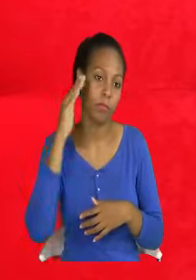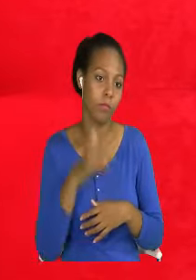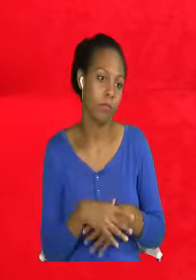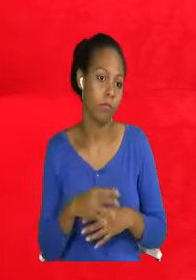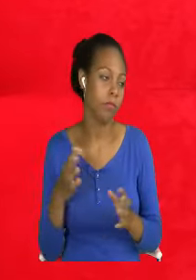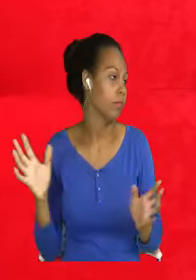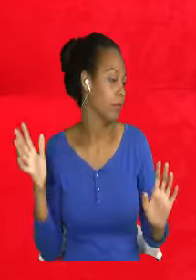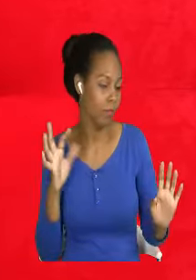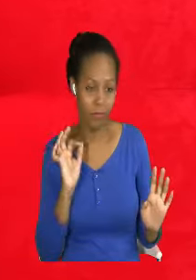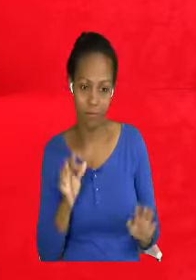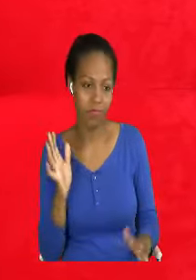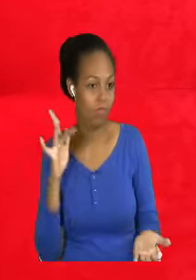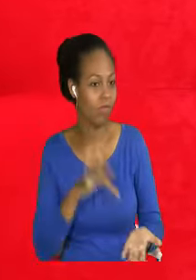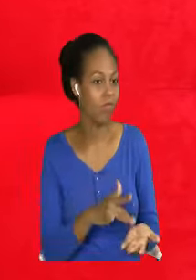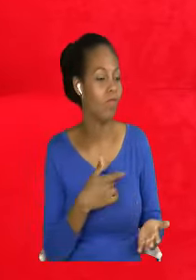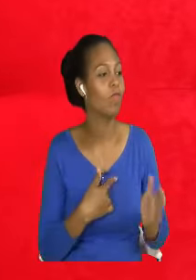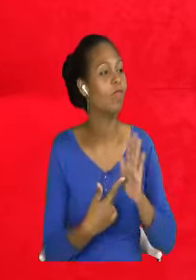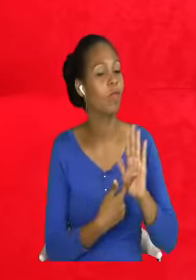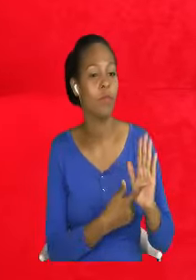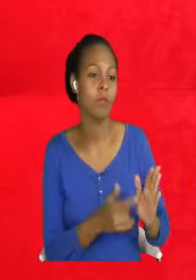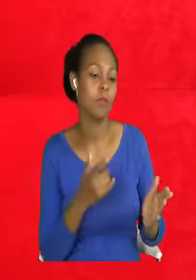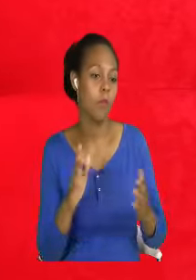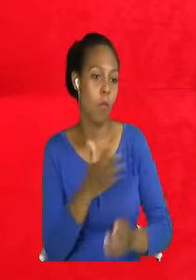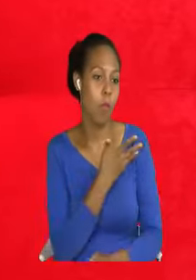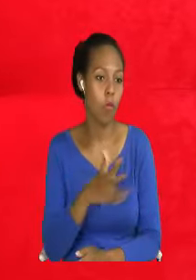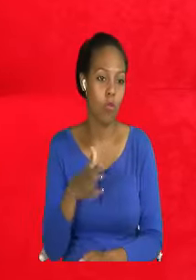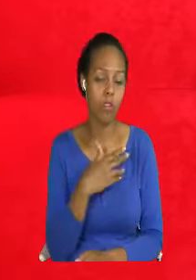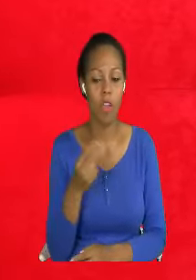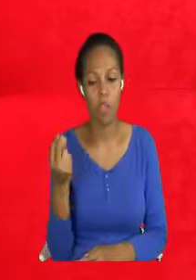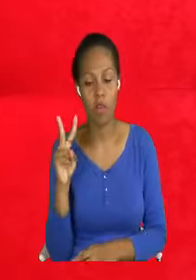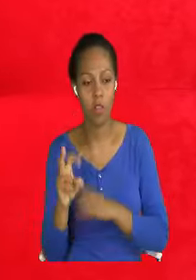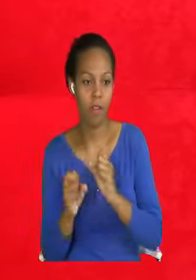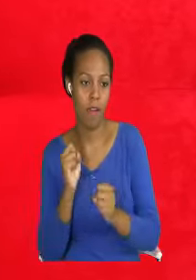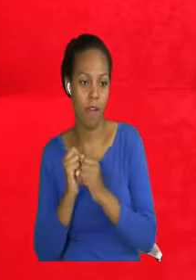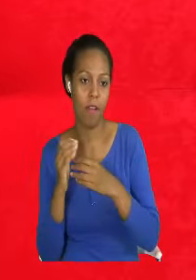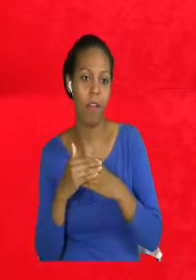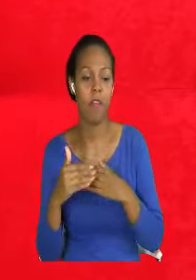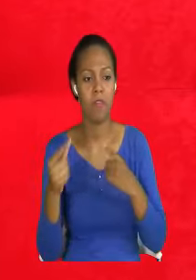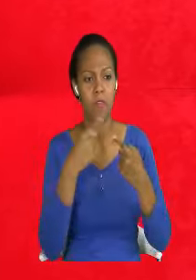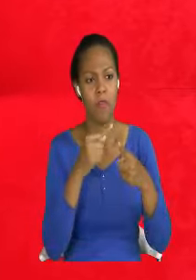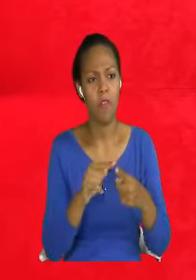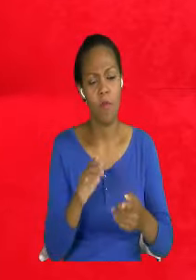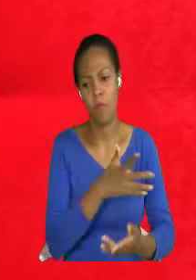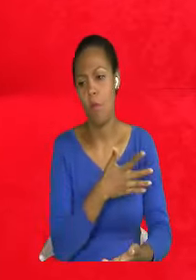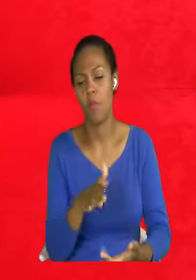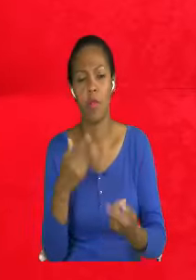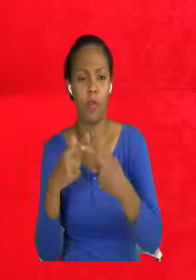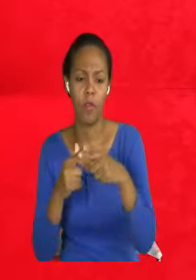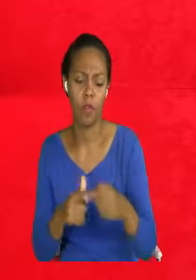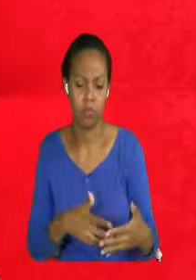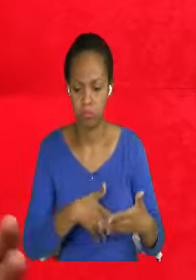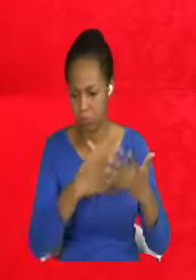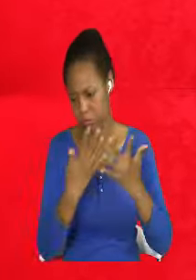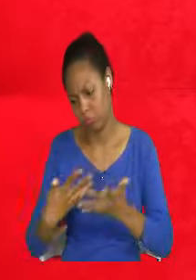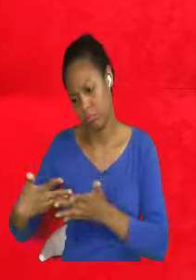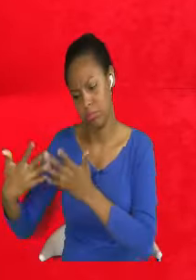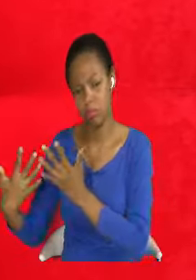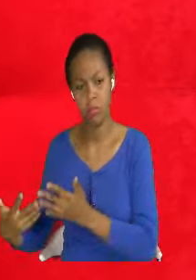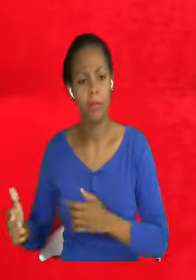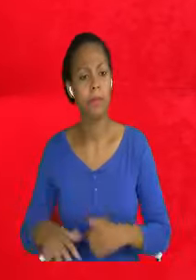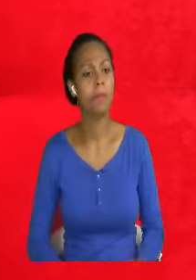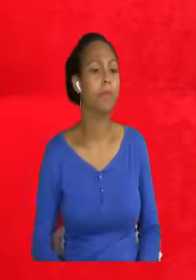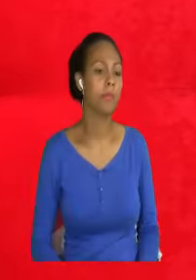voy. Haciendo música desde los 12 años, en diferentes ritmos, en diferentes aires. Iniciamos